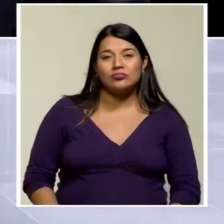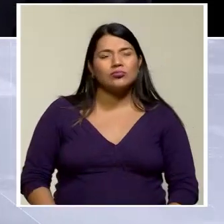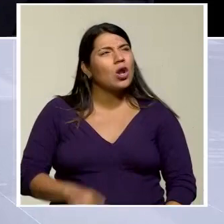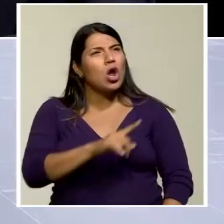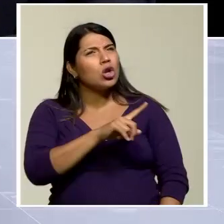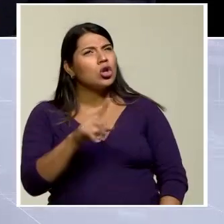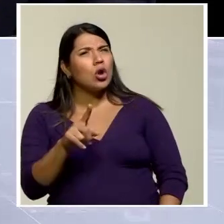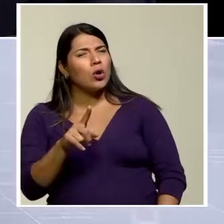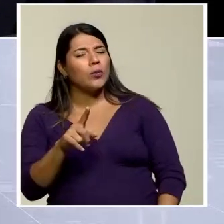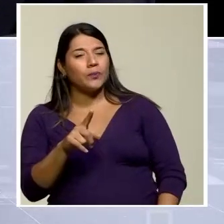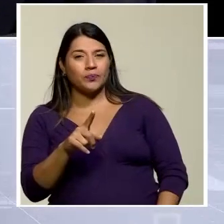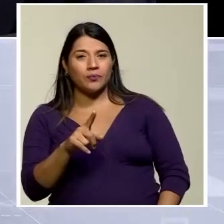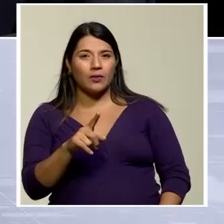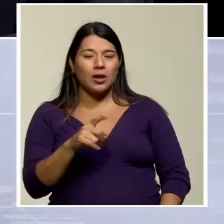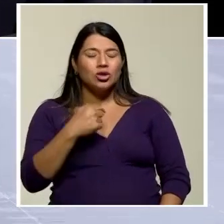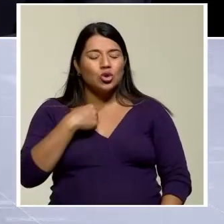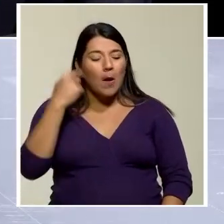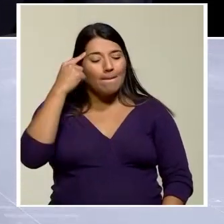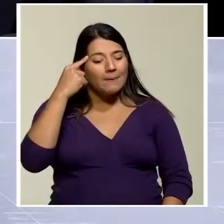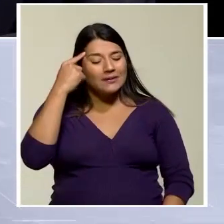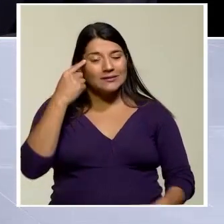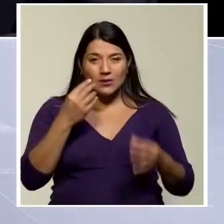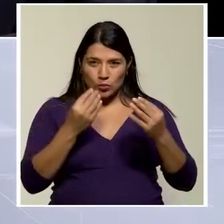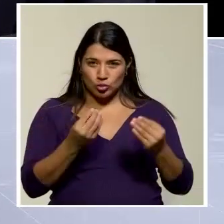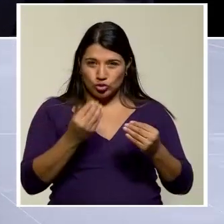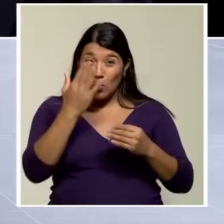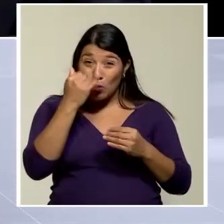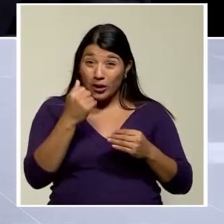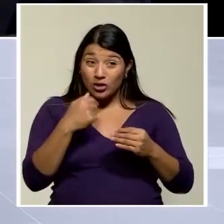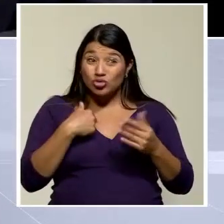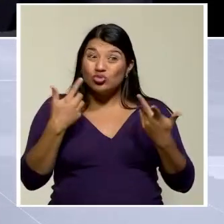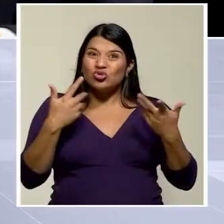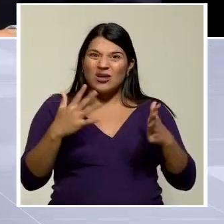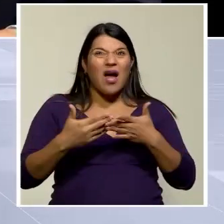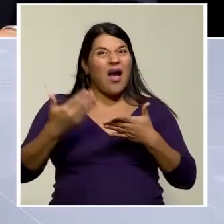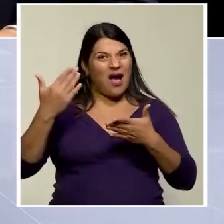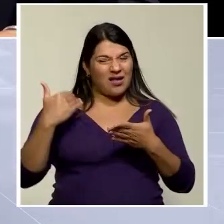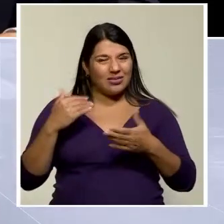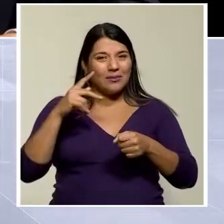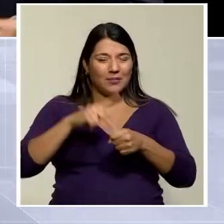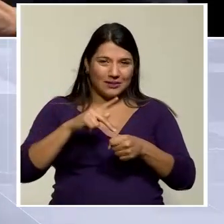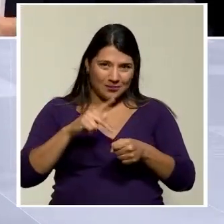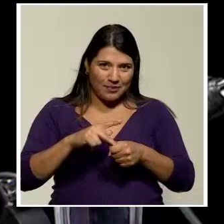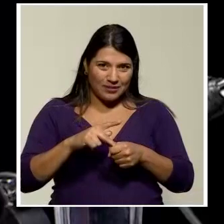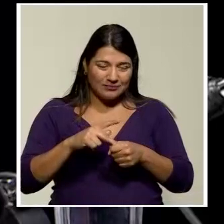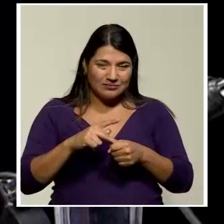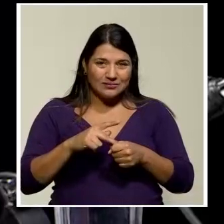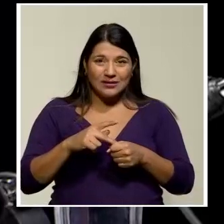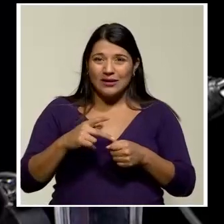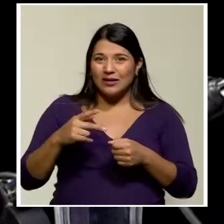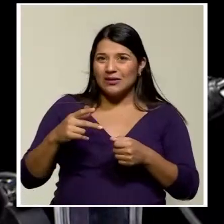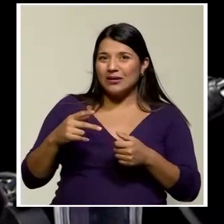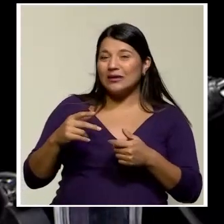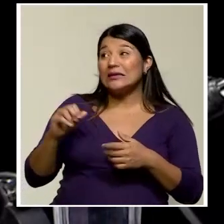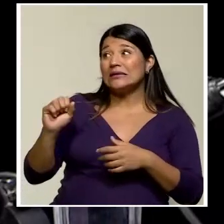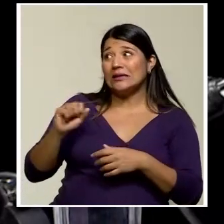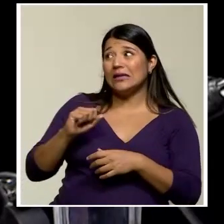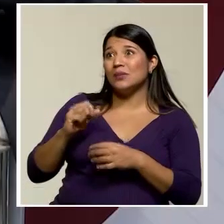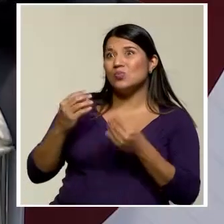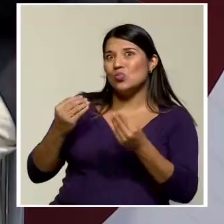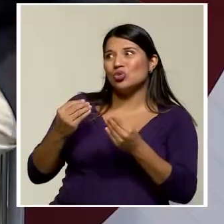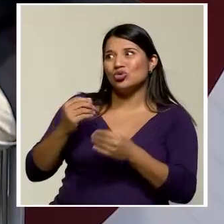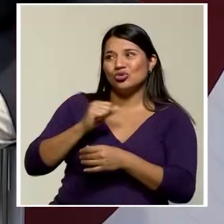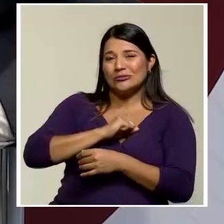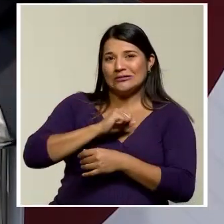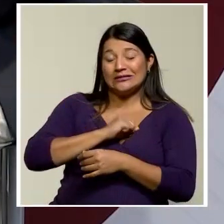No, definitivamente no. Es que lo pensé bastante porque ya pasé por donde asustan. Lo pensé bastante porque y aquí asustan con ganas.